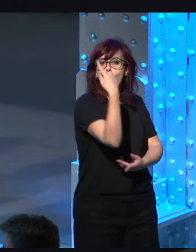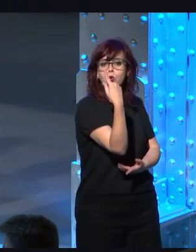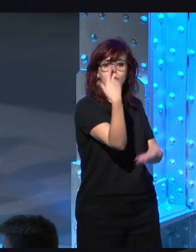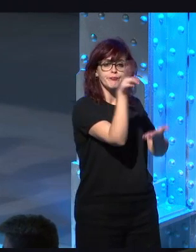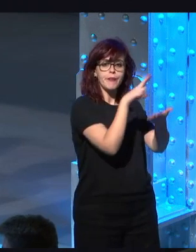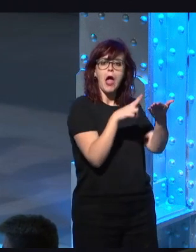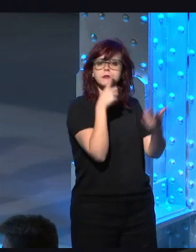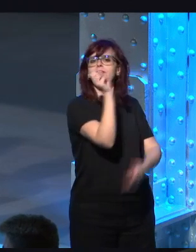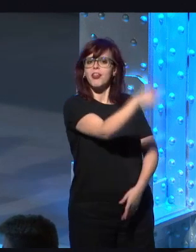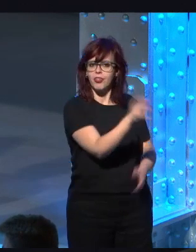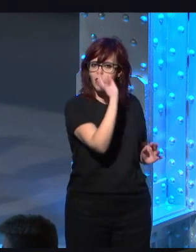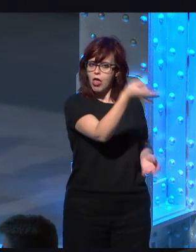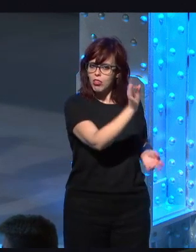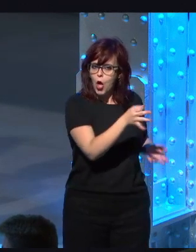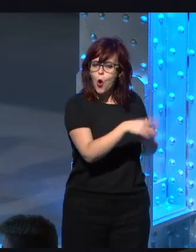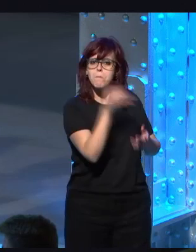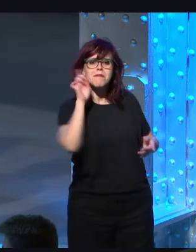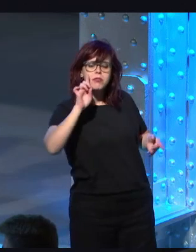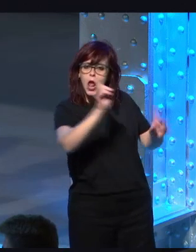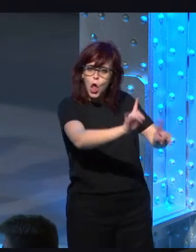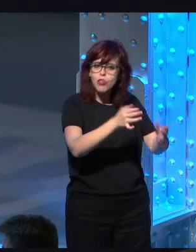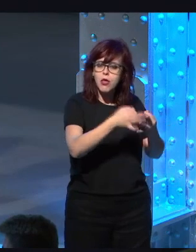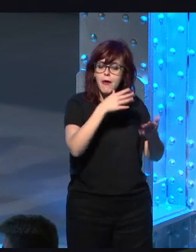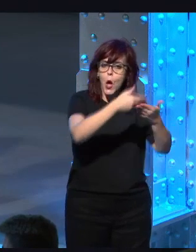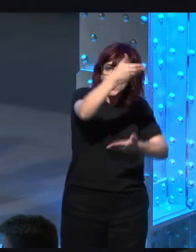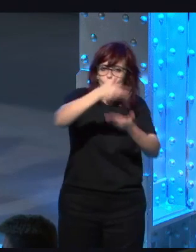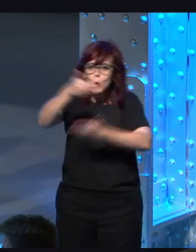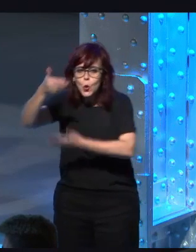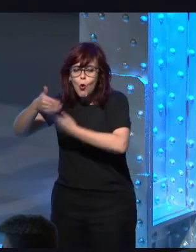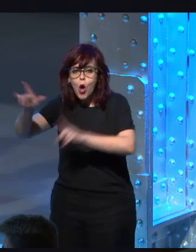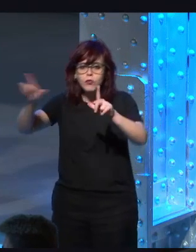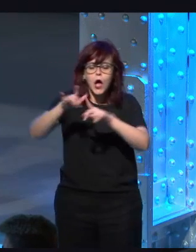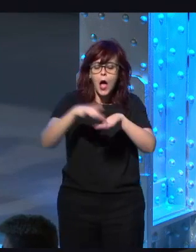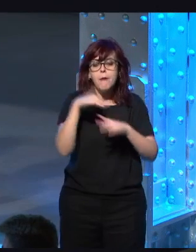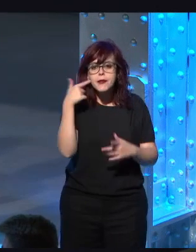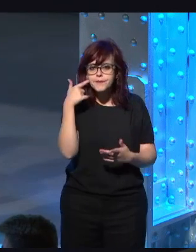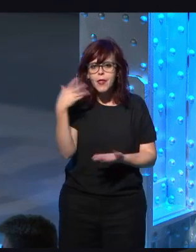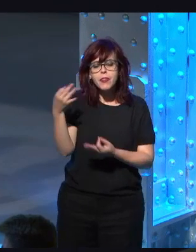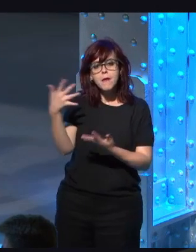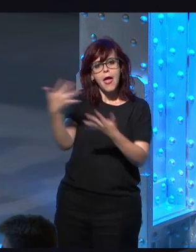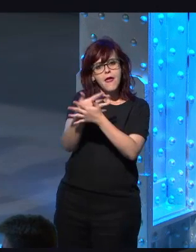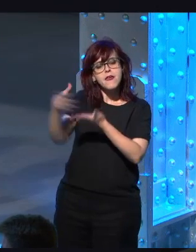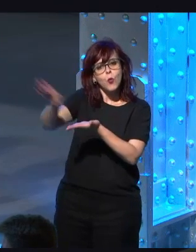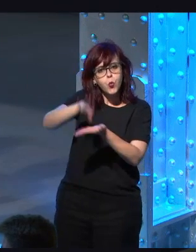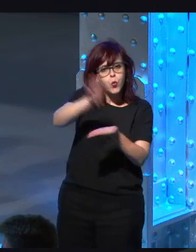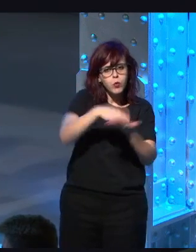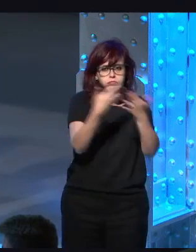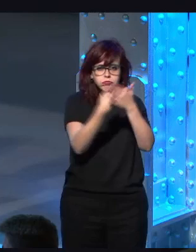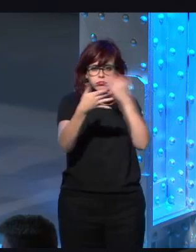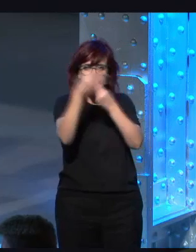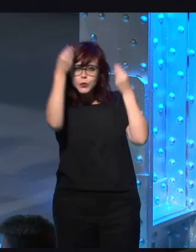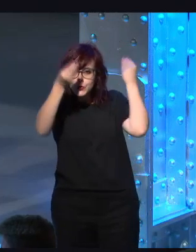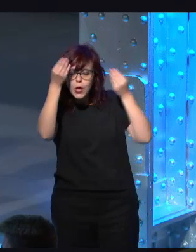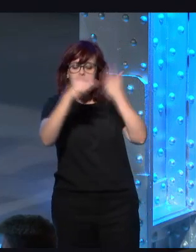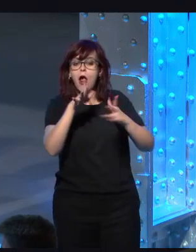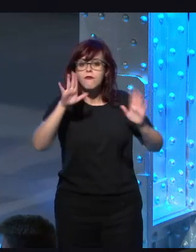escuchar esa única fuente de información, pero tampoco dudar en exceso, porque si no acabamos en la posverdad, en la